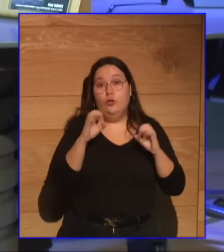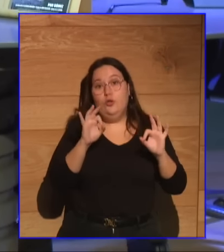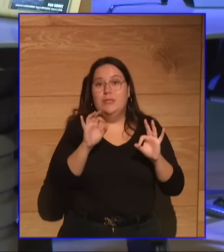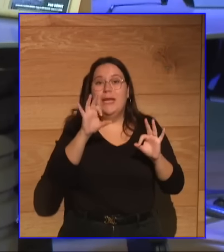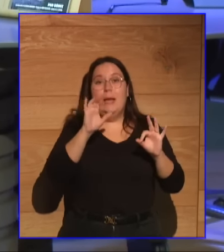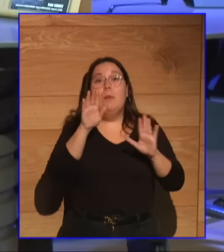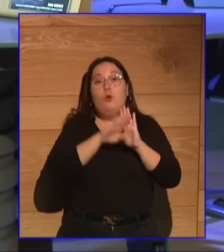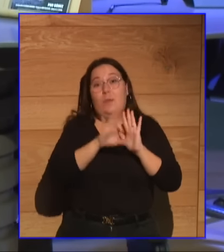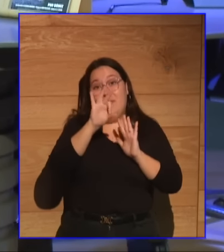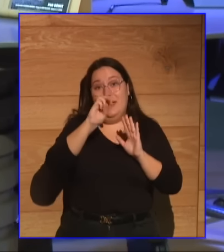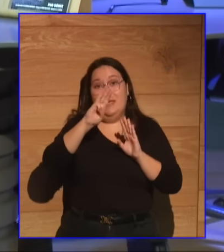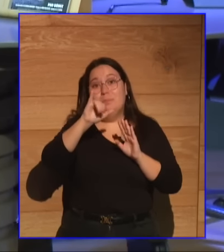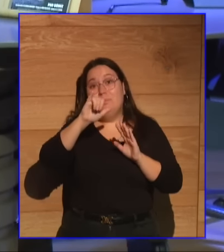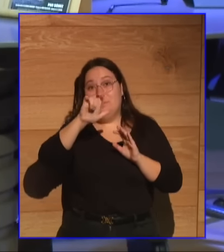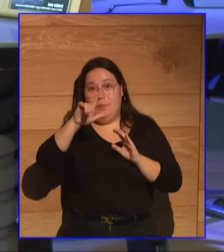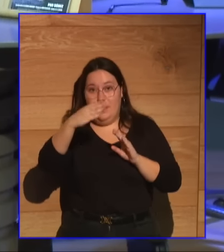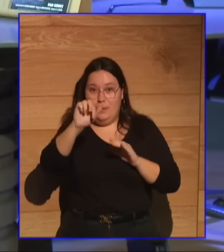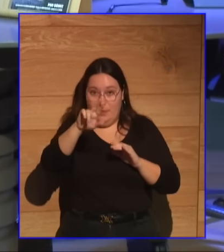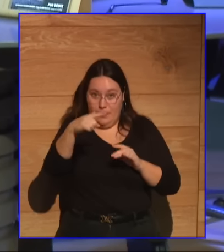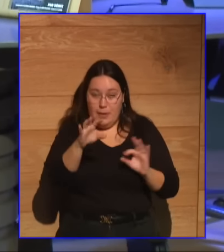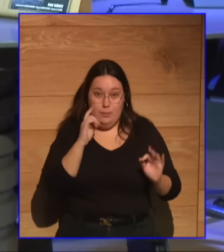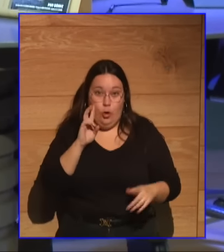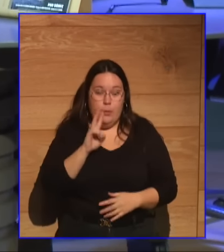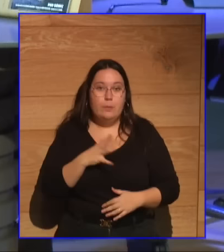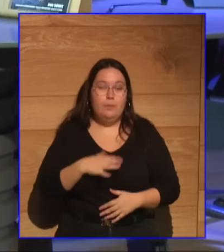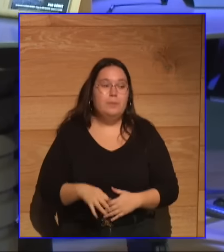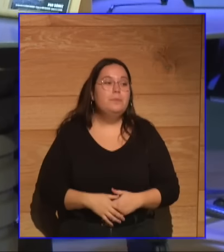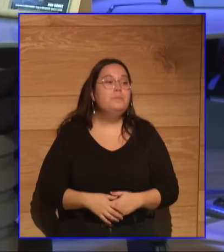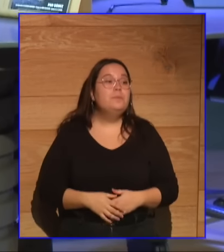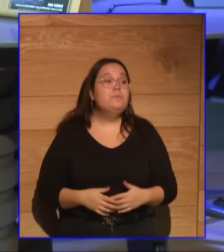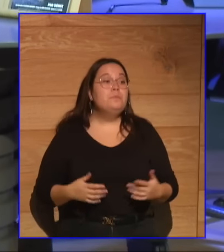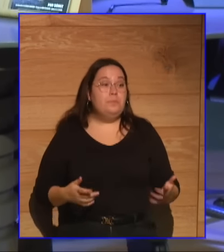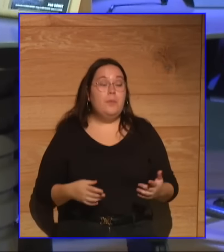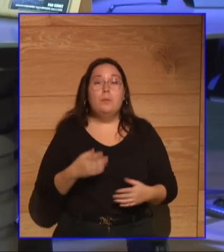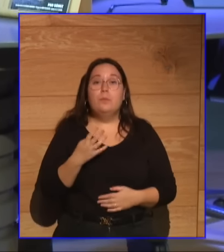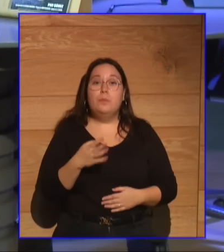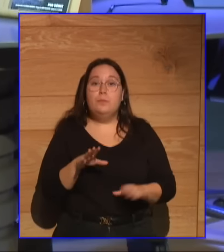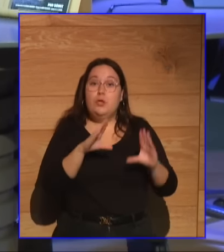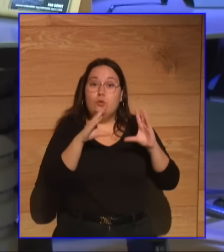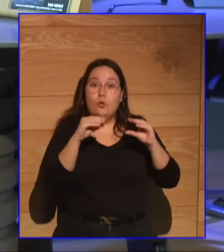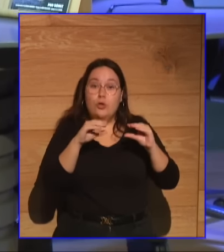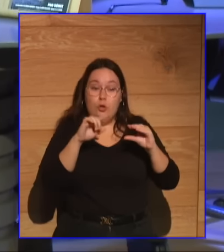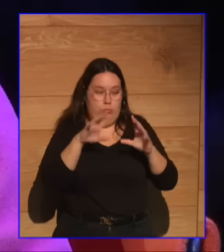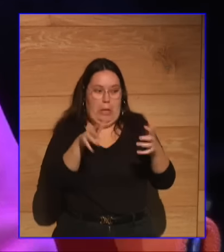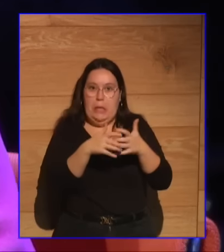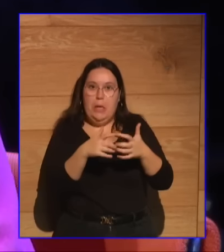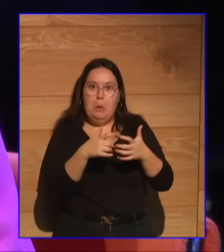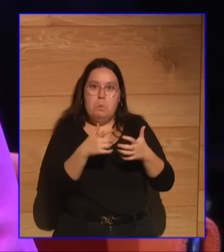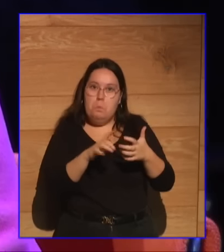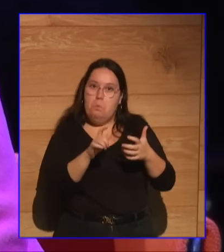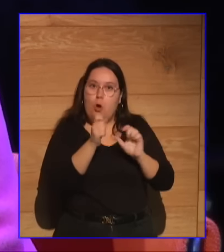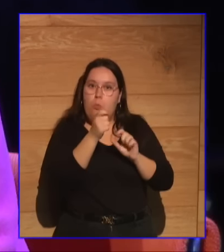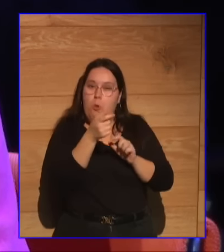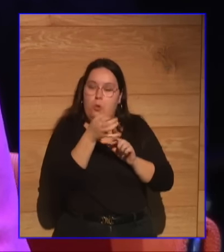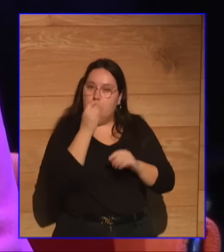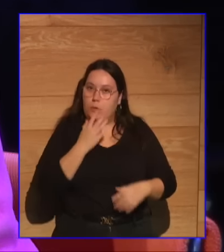vale, estáis pudiendo comprobar. Yo digo, pues compro cuatro bollos de estos exquisitos, que están muy bien ponderados en la internet profunda, digo, compro cuatro